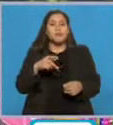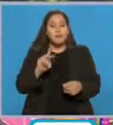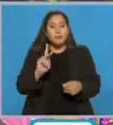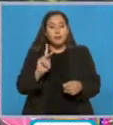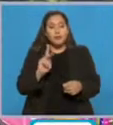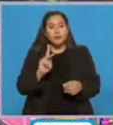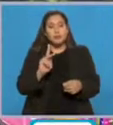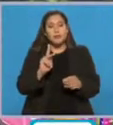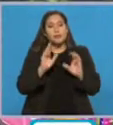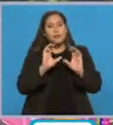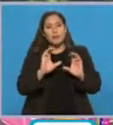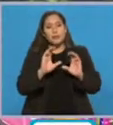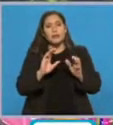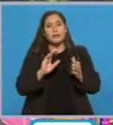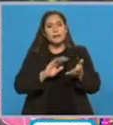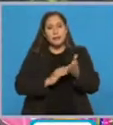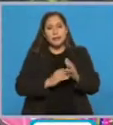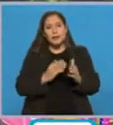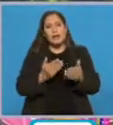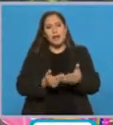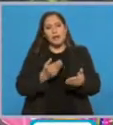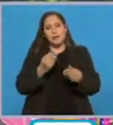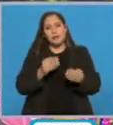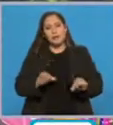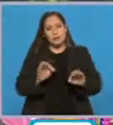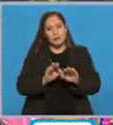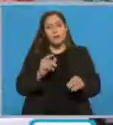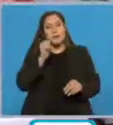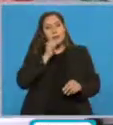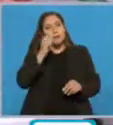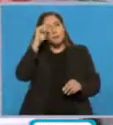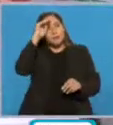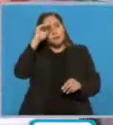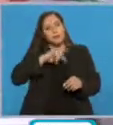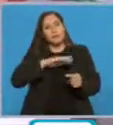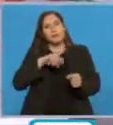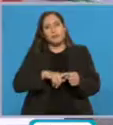Prevenir es lo más importante y bueno, siempre recordar que están nuestras mascotas y que dependen